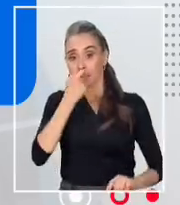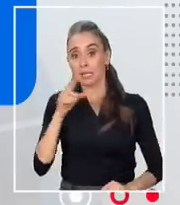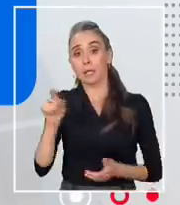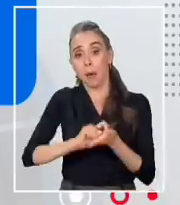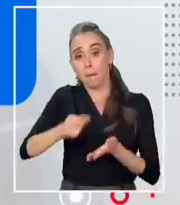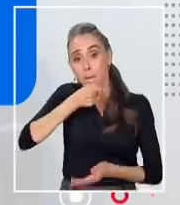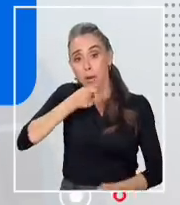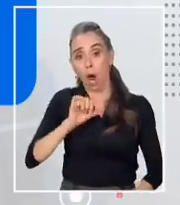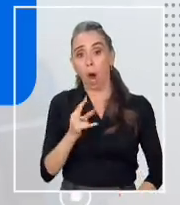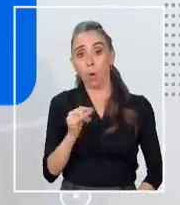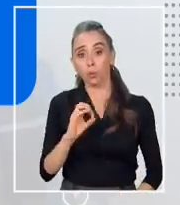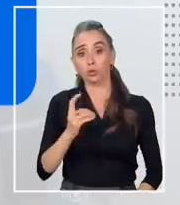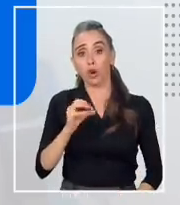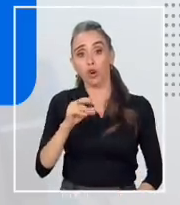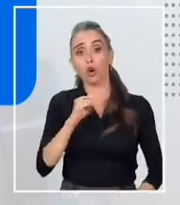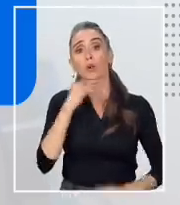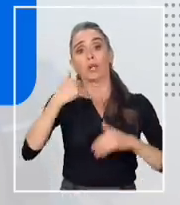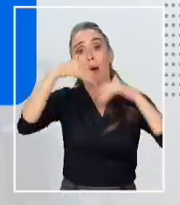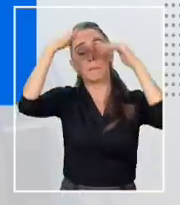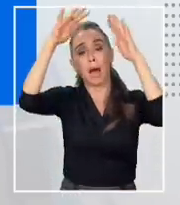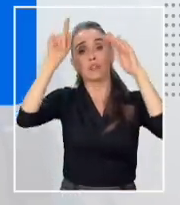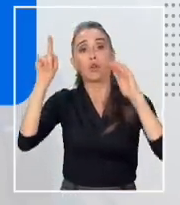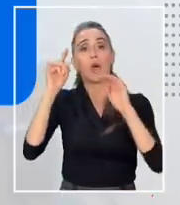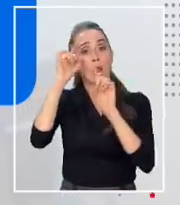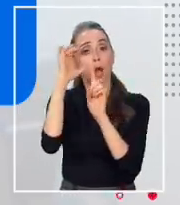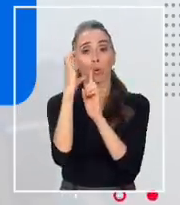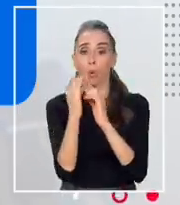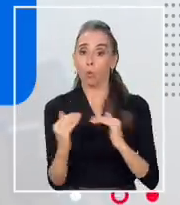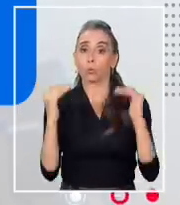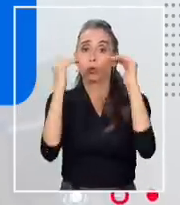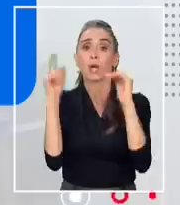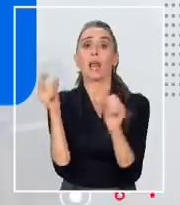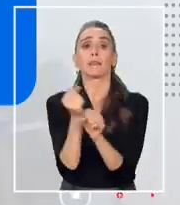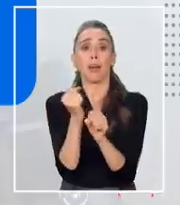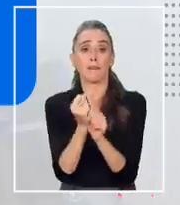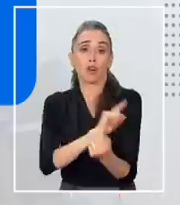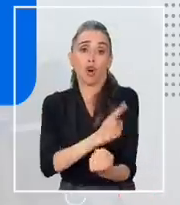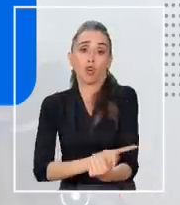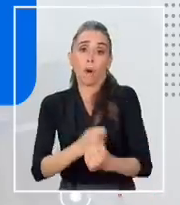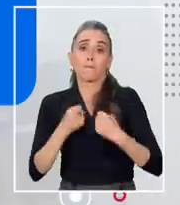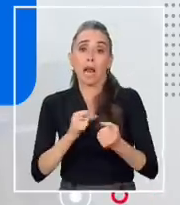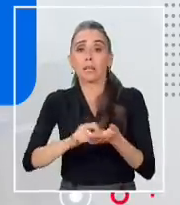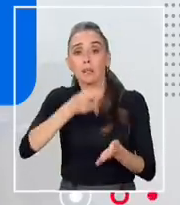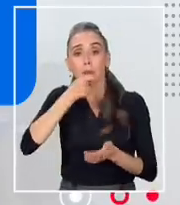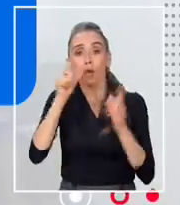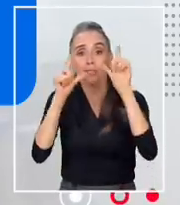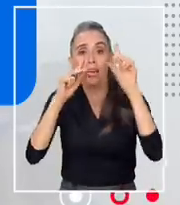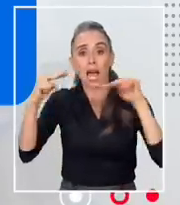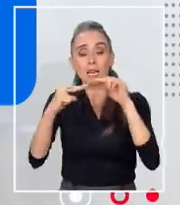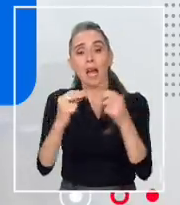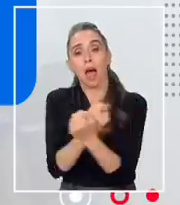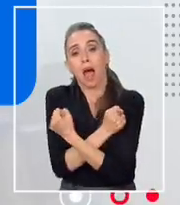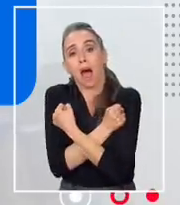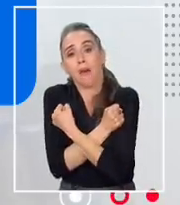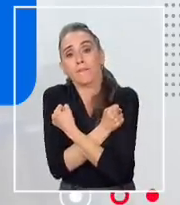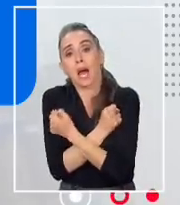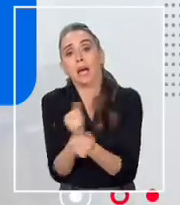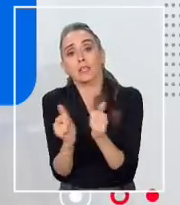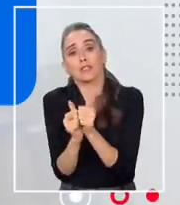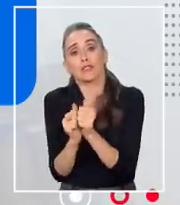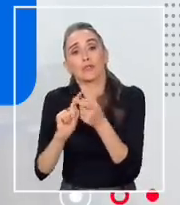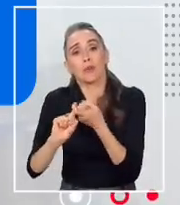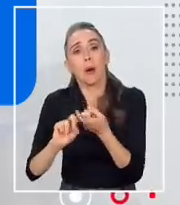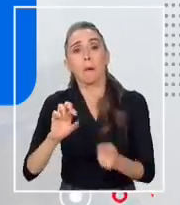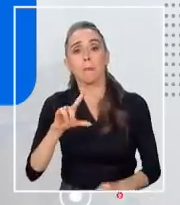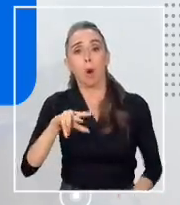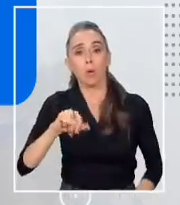la cultura de nuestro país a lo más alto y fue parte del valiente equipo de Teleanálisis. Un gran abrazo a su compañera Paulina Urrutia, su familia